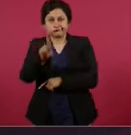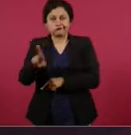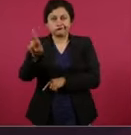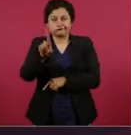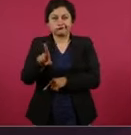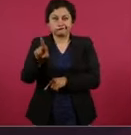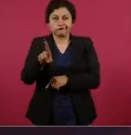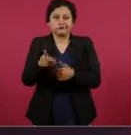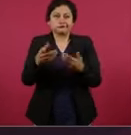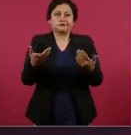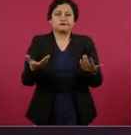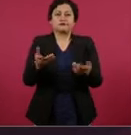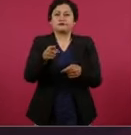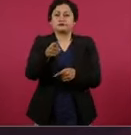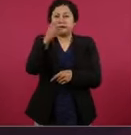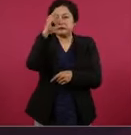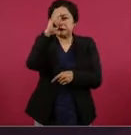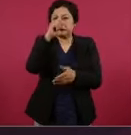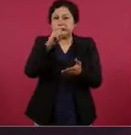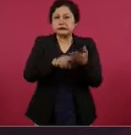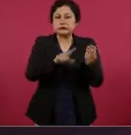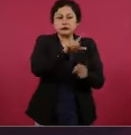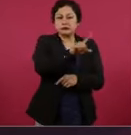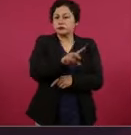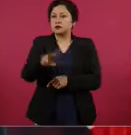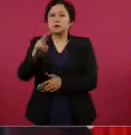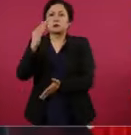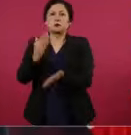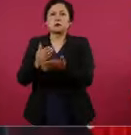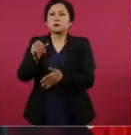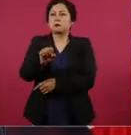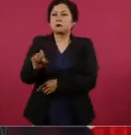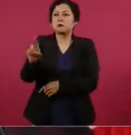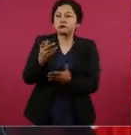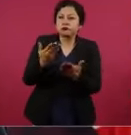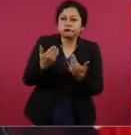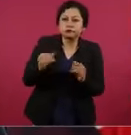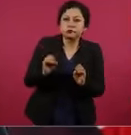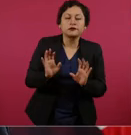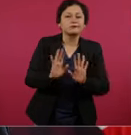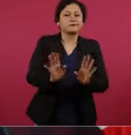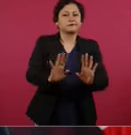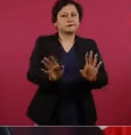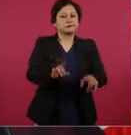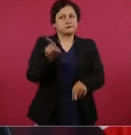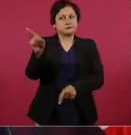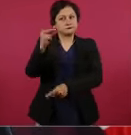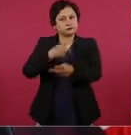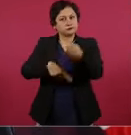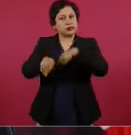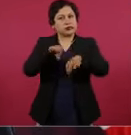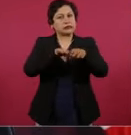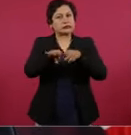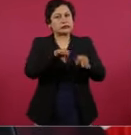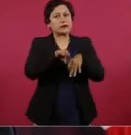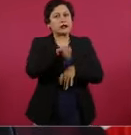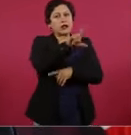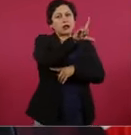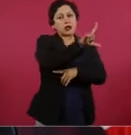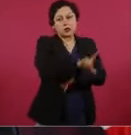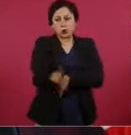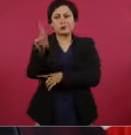no solo de lunes a viernes, médico general de lunes a domingo y